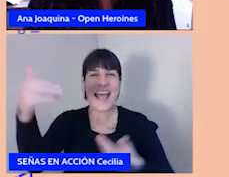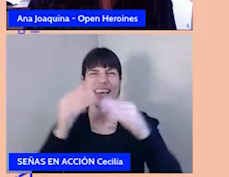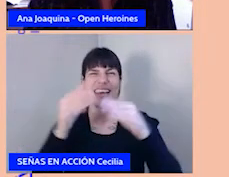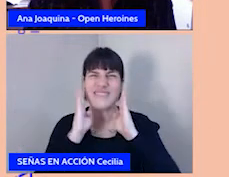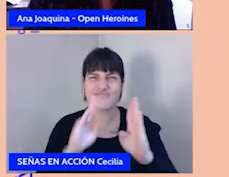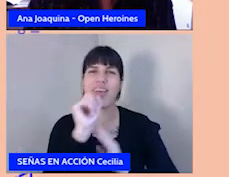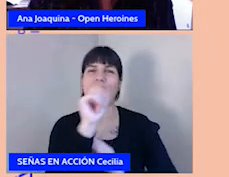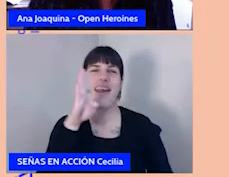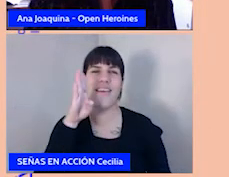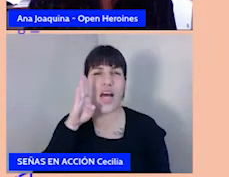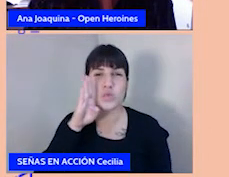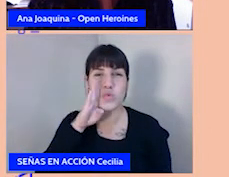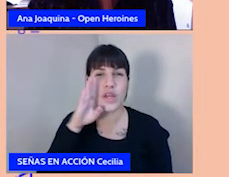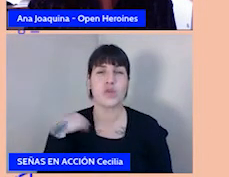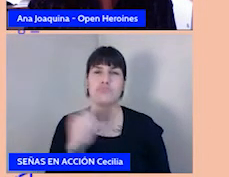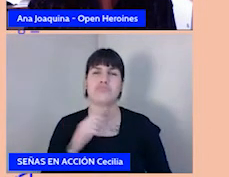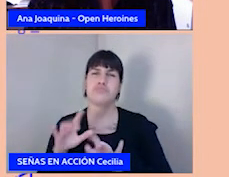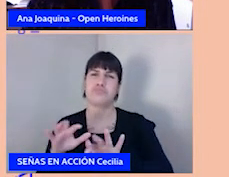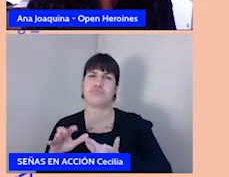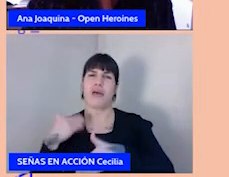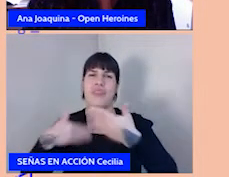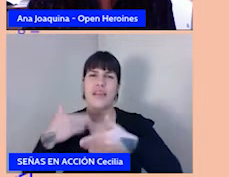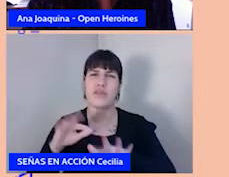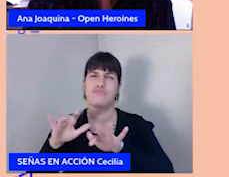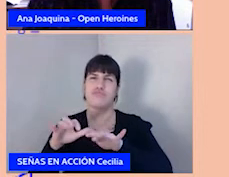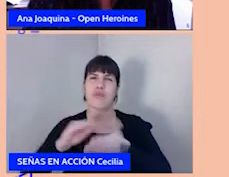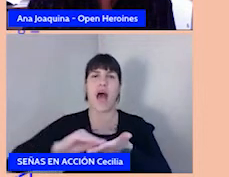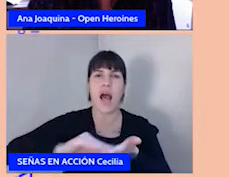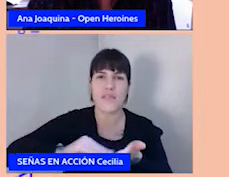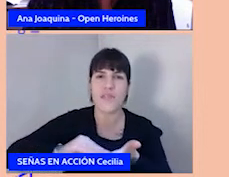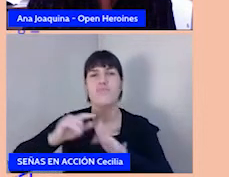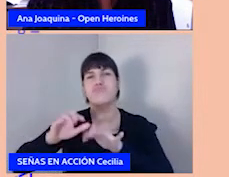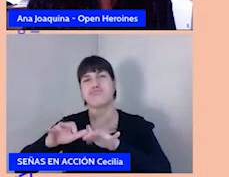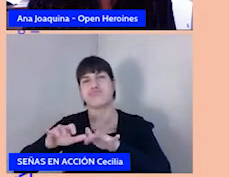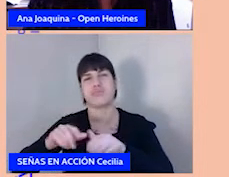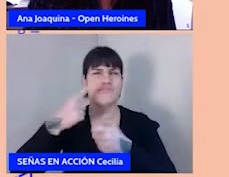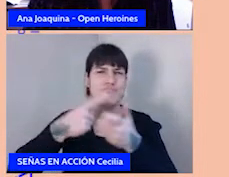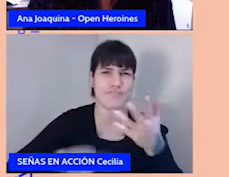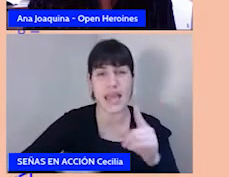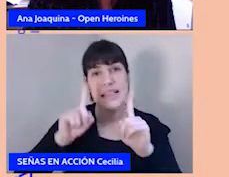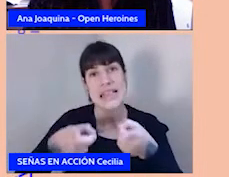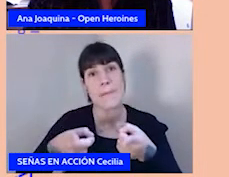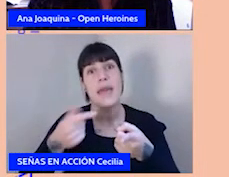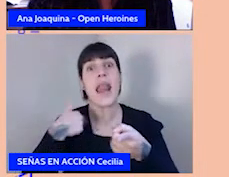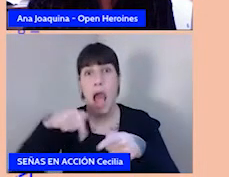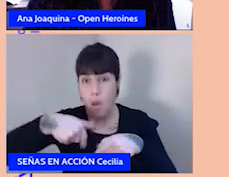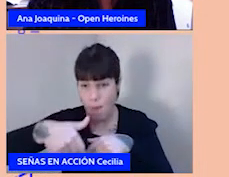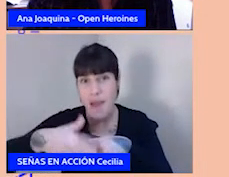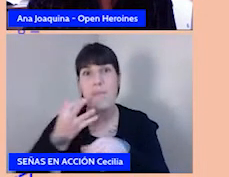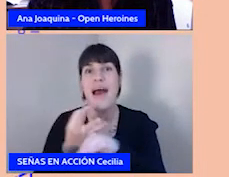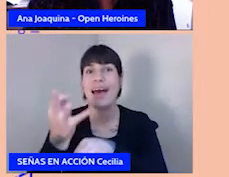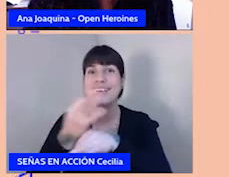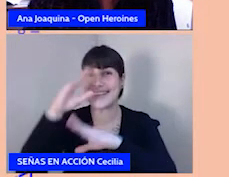Hacemos desarrollo, hacemos administración de Salesforce. Estamos incursionando también en la parte de capacitación, así que bueno, un poco de